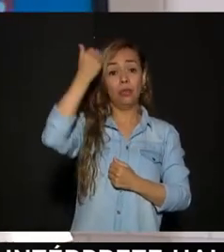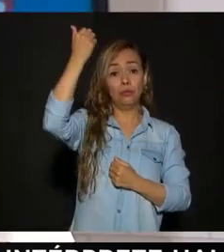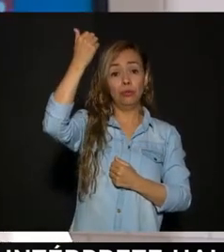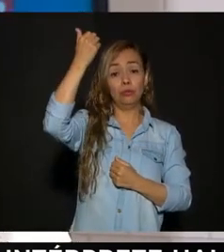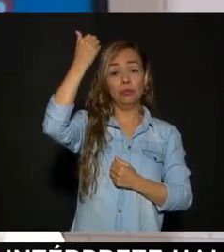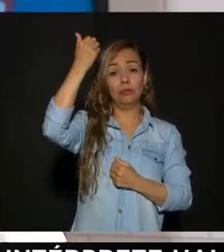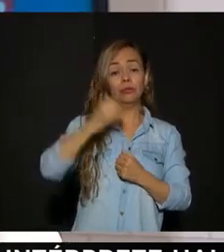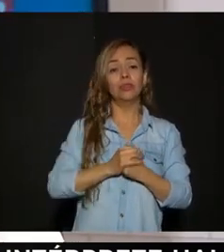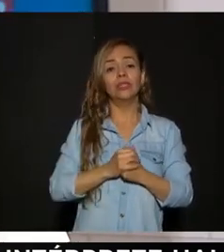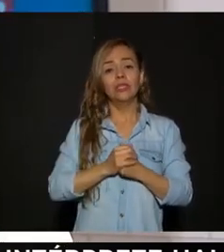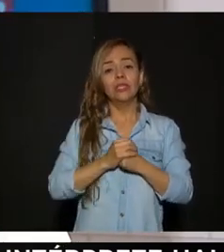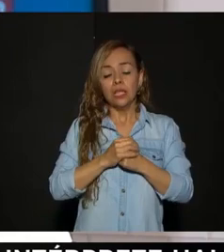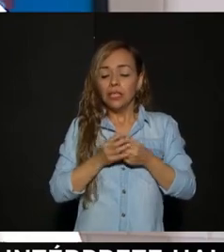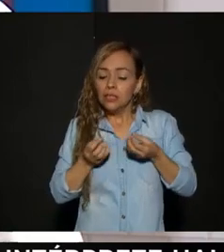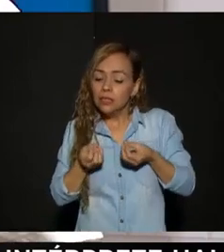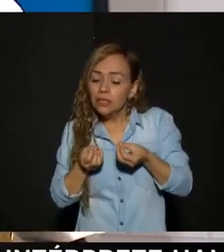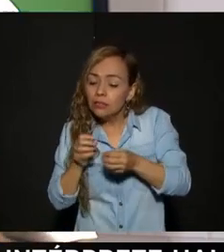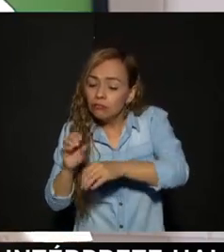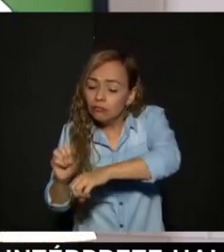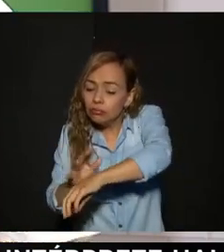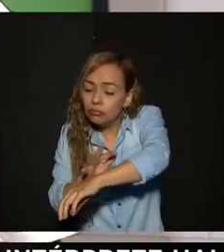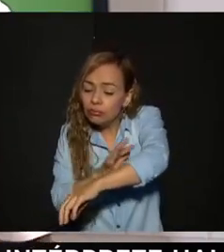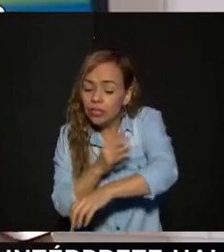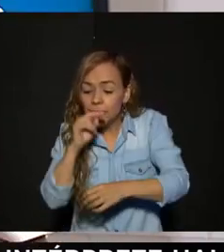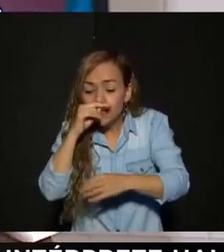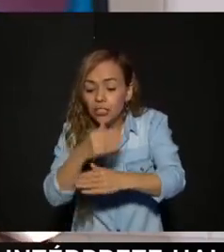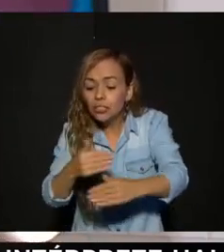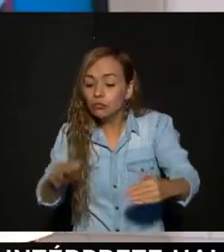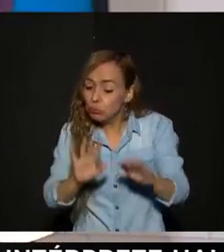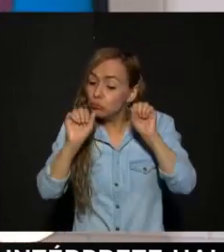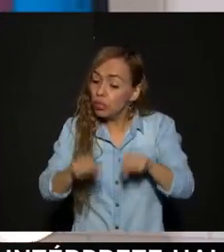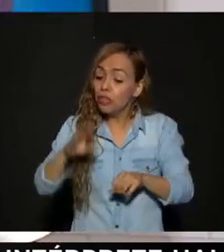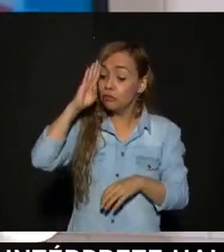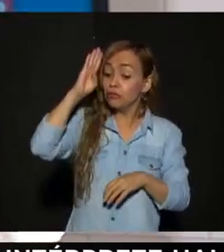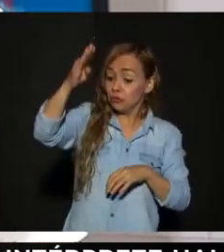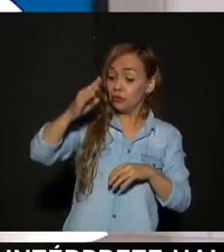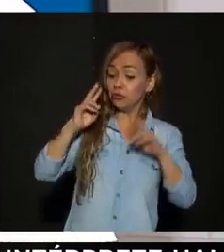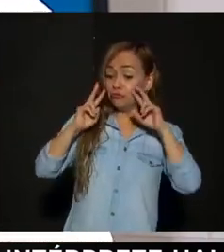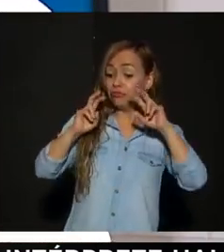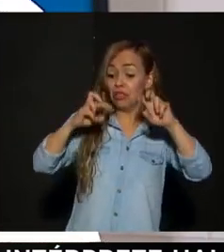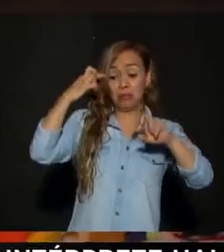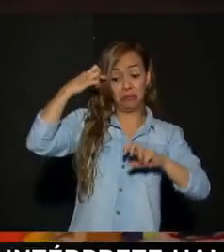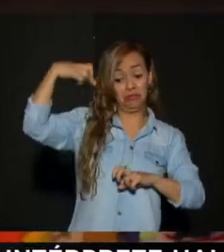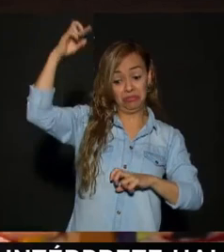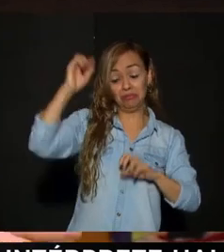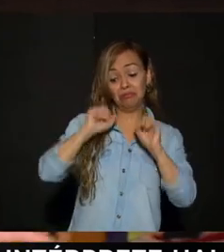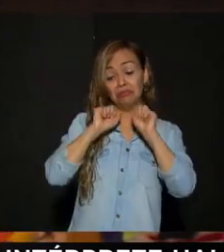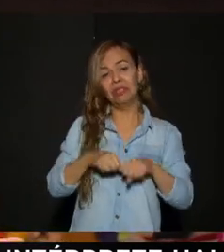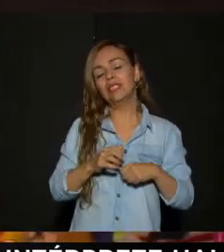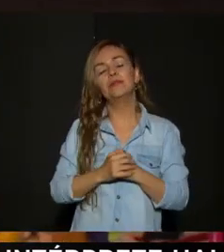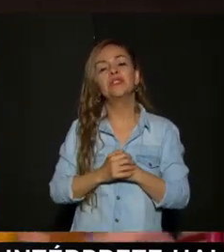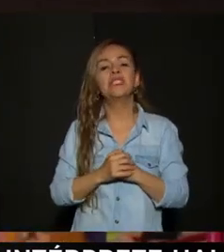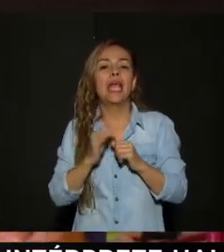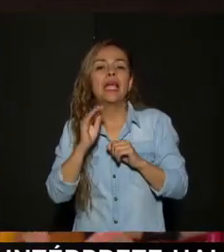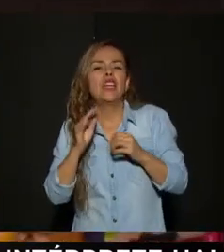tienen todas las posibilidades para llegar a ser esos científicos que ninguno de nosotros nos imaginamos que pueden llegar a ser. Así es, y es desde lo básico. Por ejemplo, la mamá